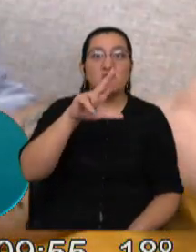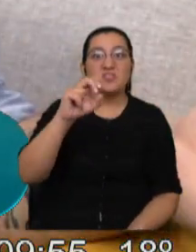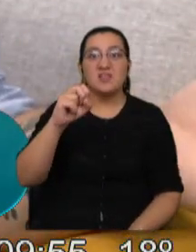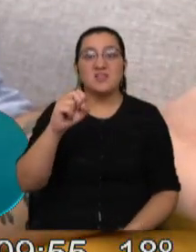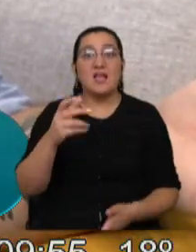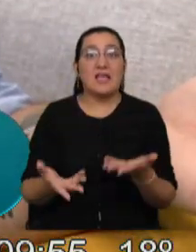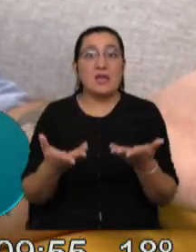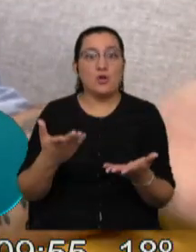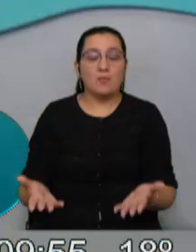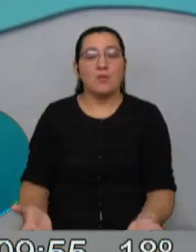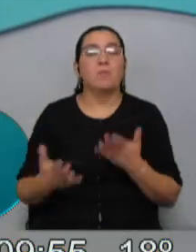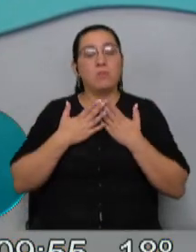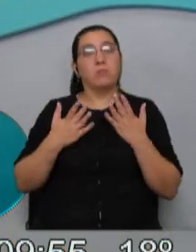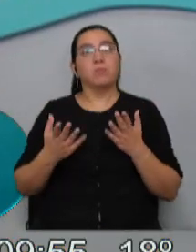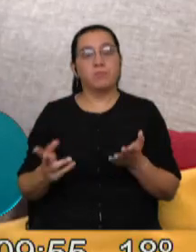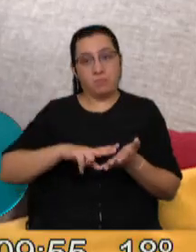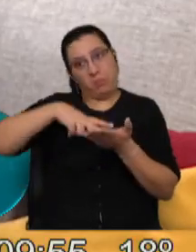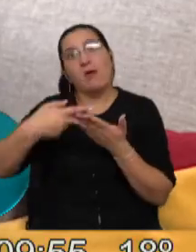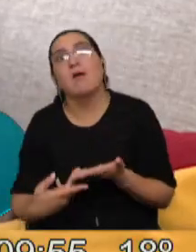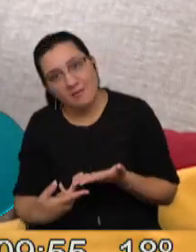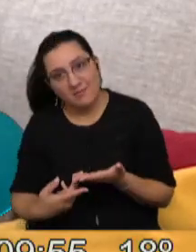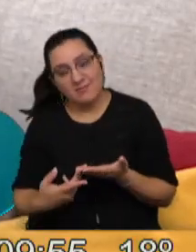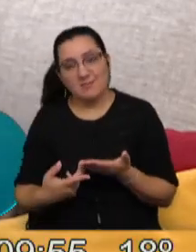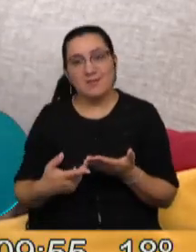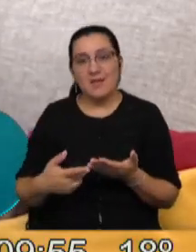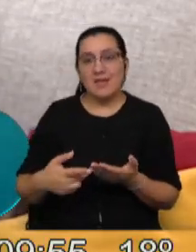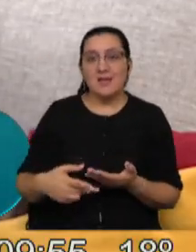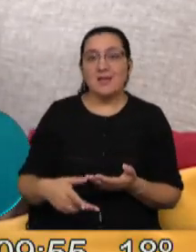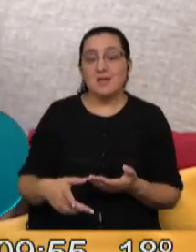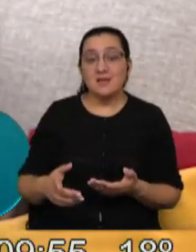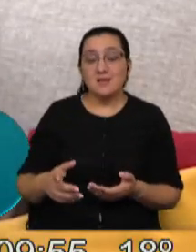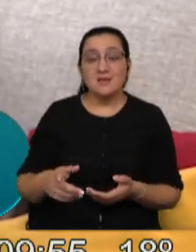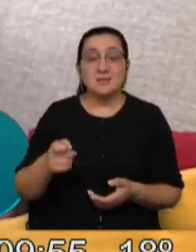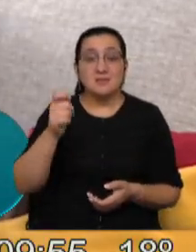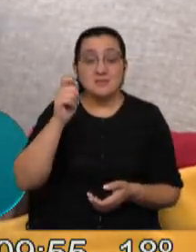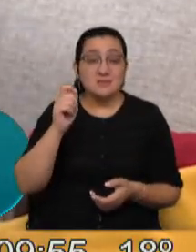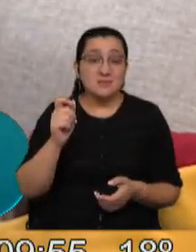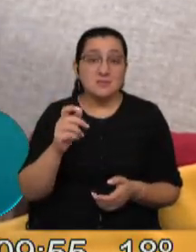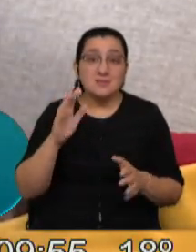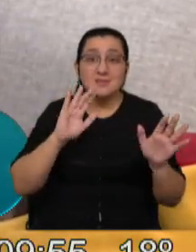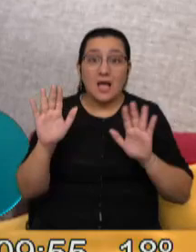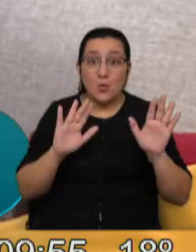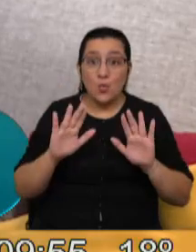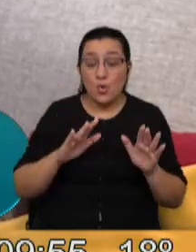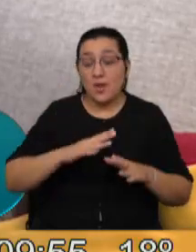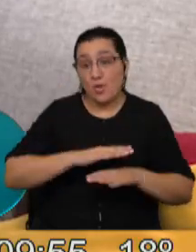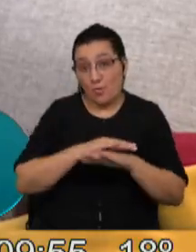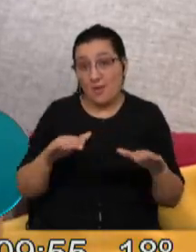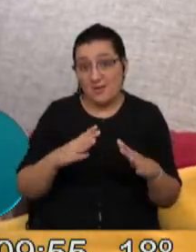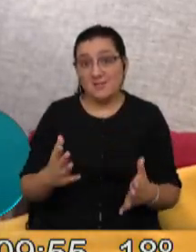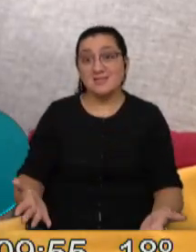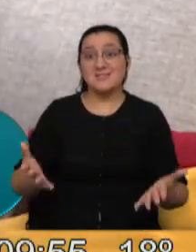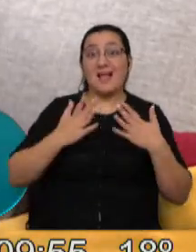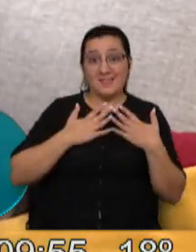enseñamos nosotros. Y vos caes de espalda. Total. Y además los perros, el saludo es normal y es parte, esto de saltarse